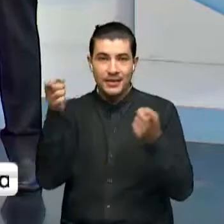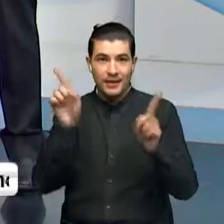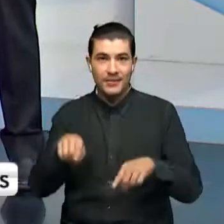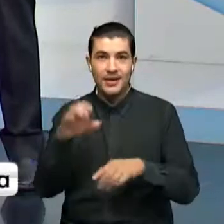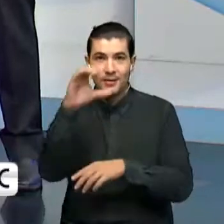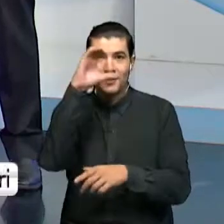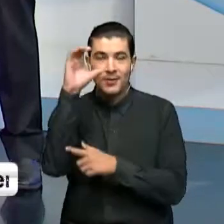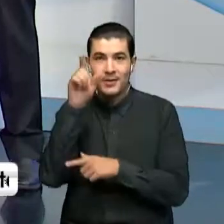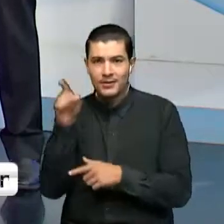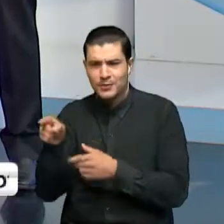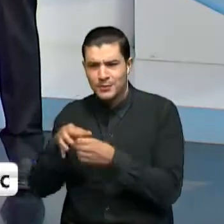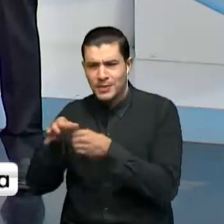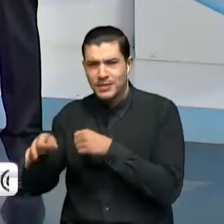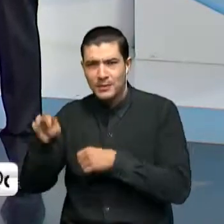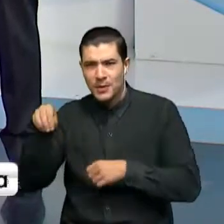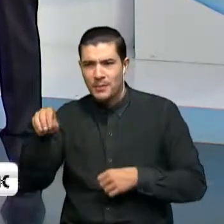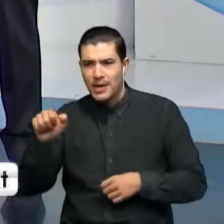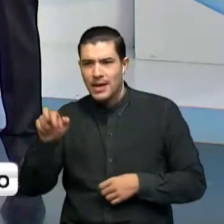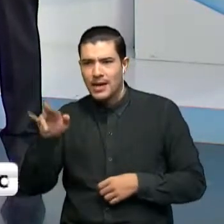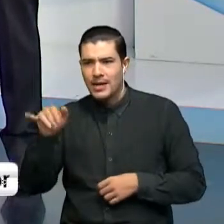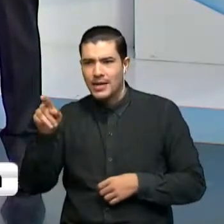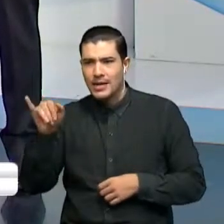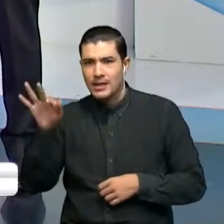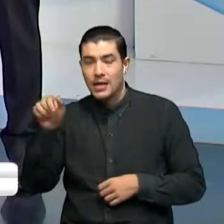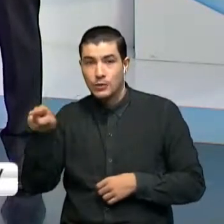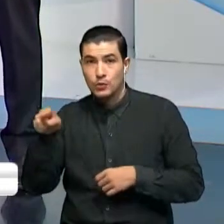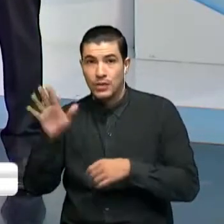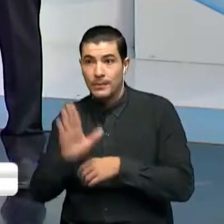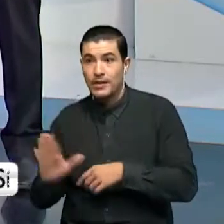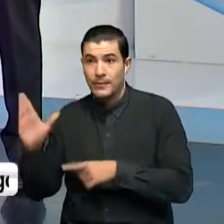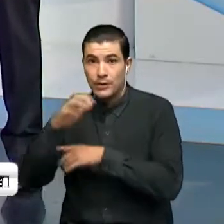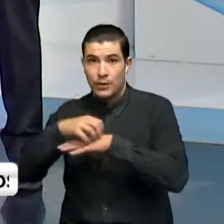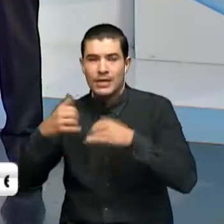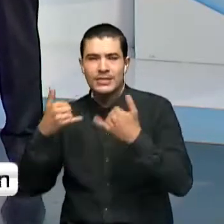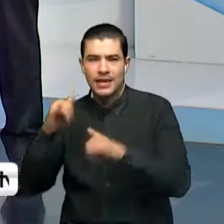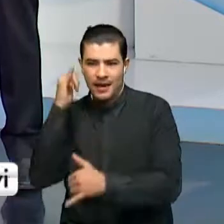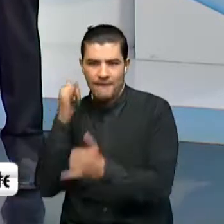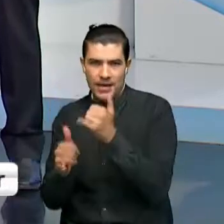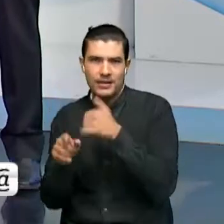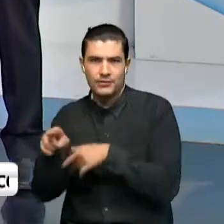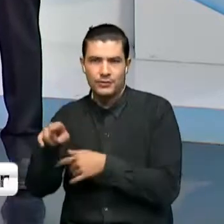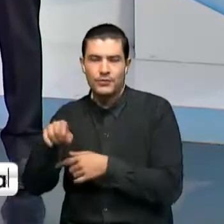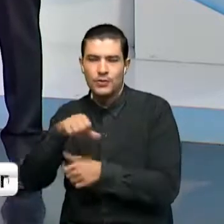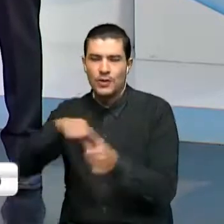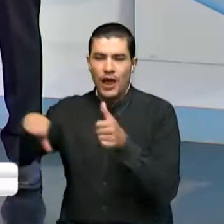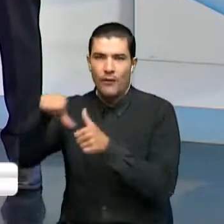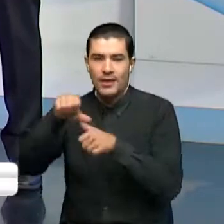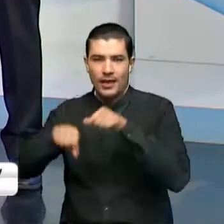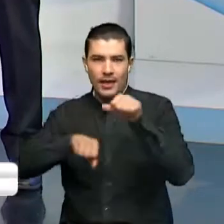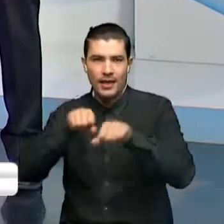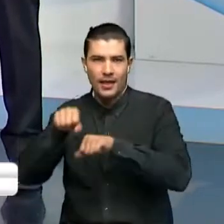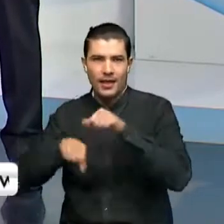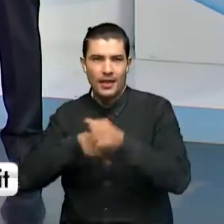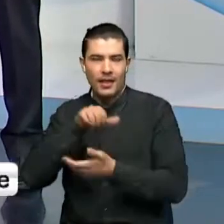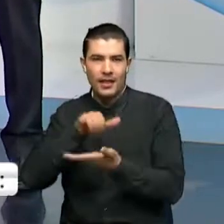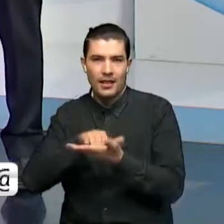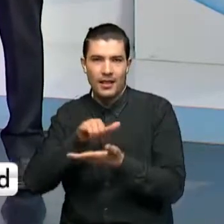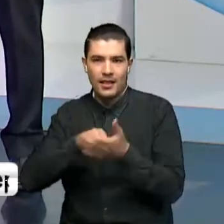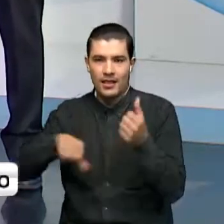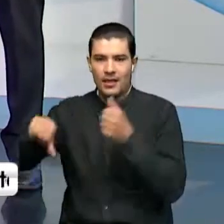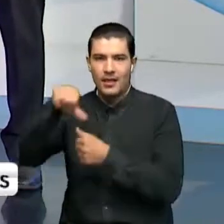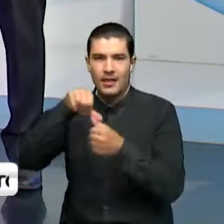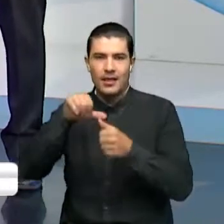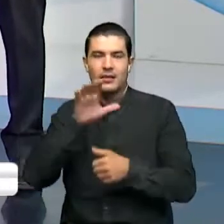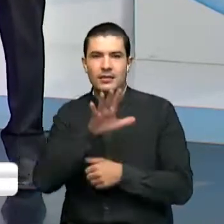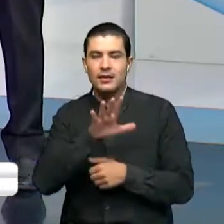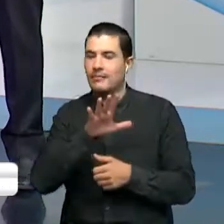y en en el departamento del tolima terminaron las emociones de una etapa más del clásico rcn en su etapa número o en su versión número